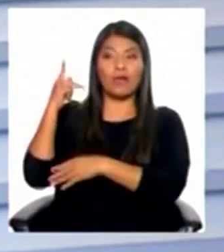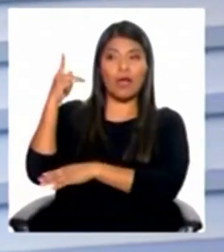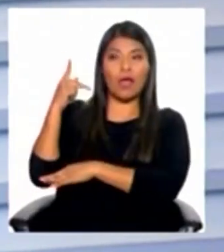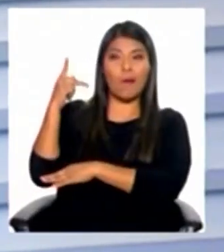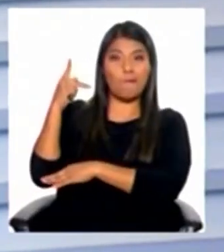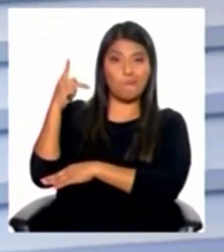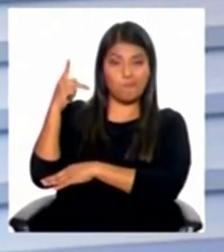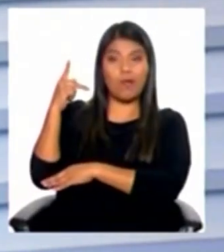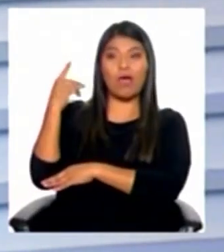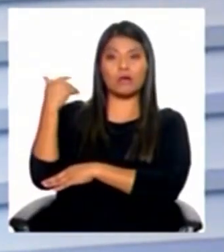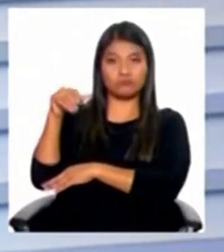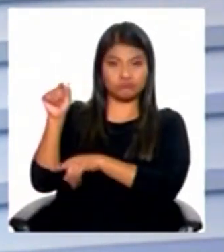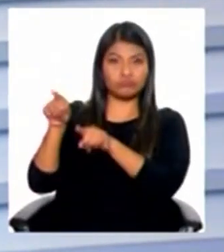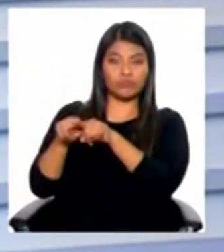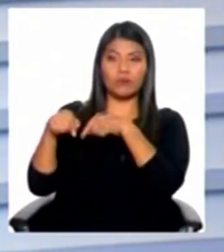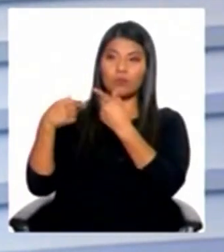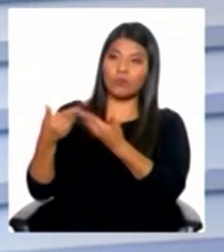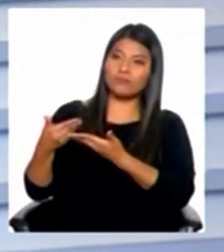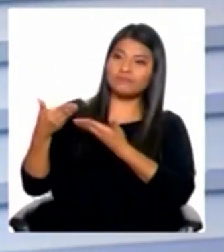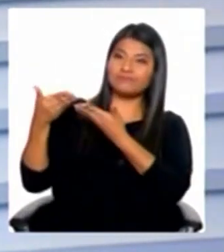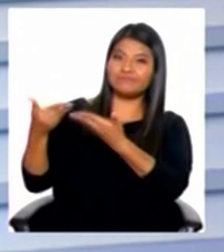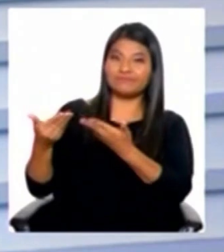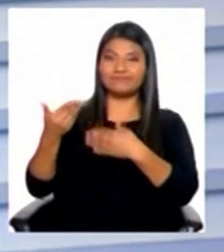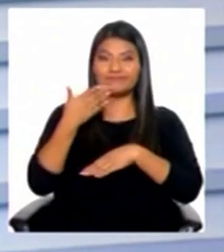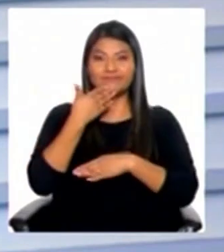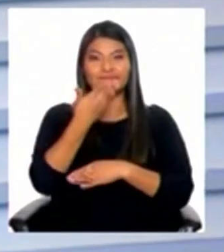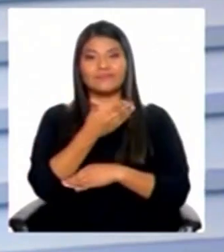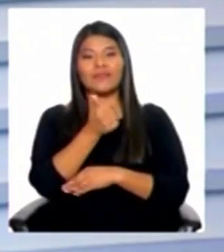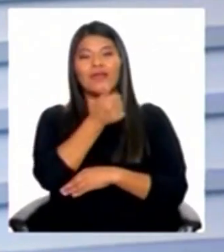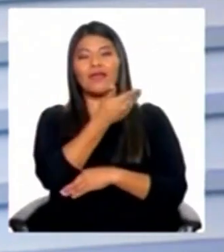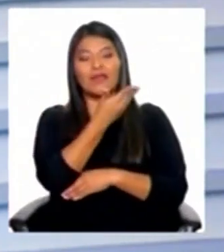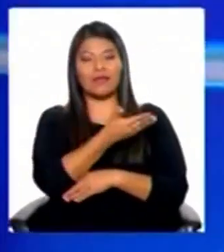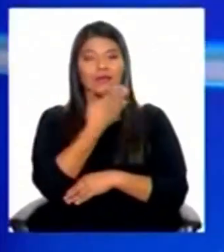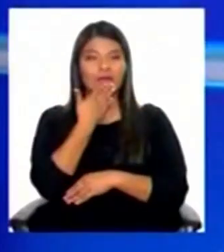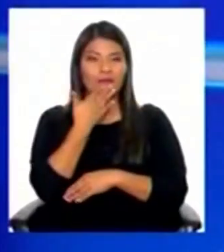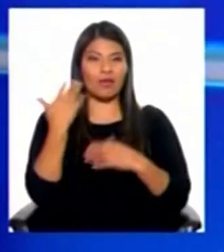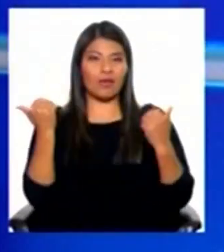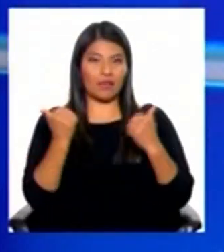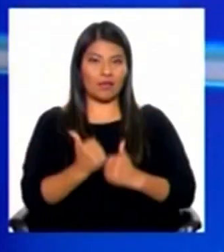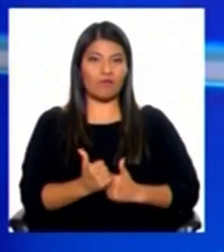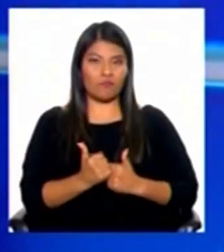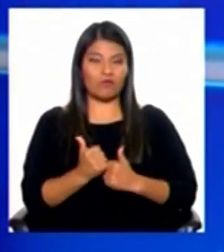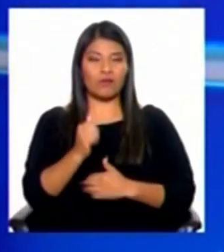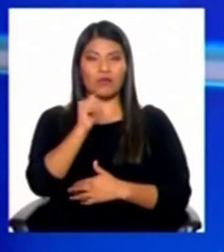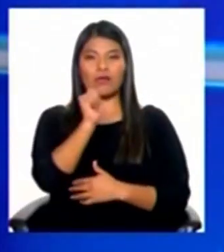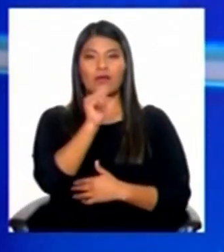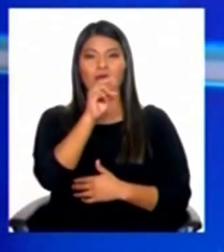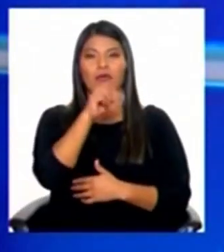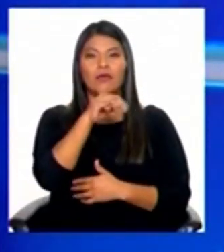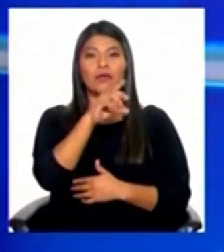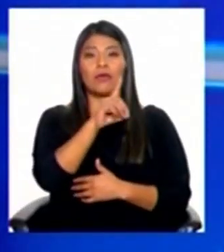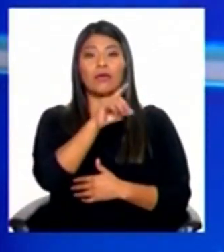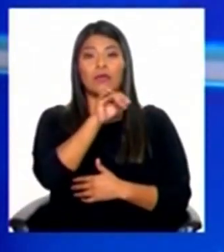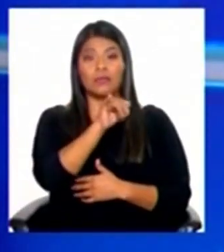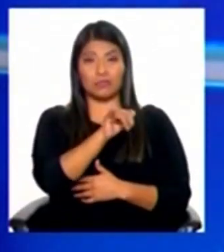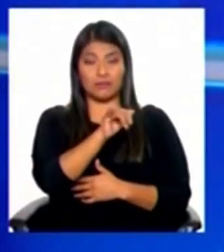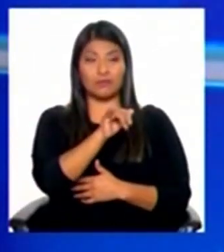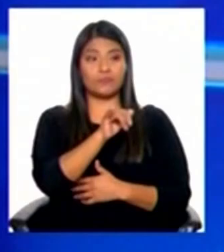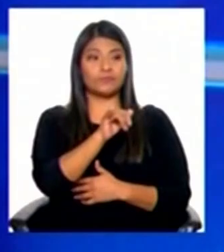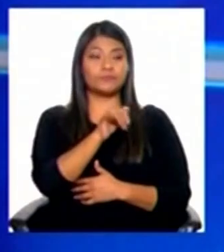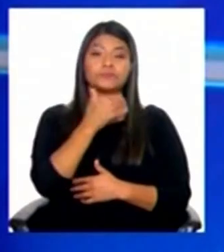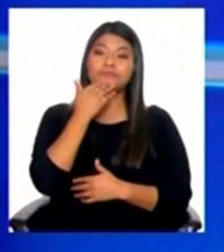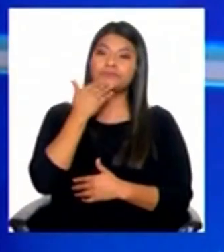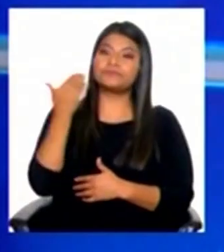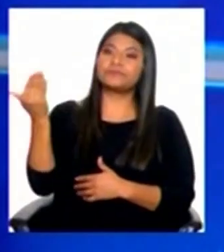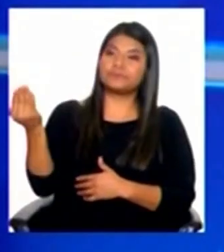Como siempre hemos invitado a un experto en estos temas, al abogado Andy Carrión. Buenas noches, Andy, gracias por estar con nosotros. Muy buenas noches, Maite, y gracias